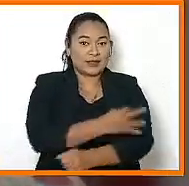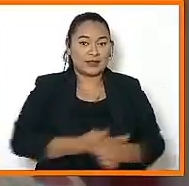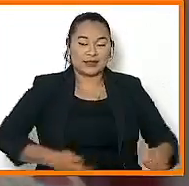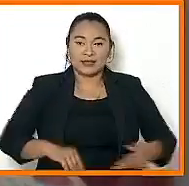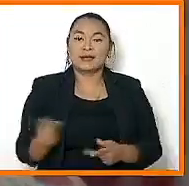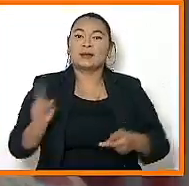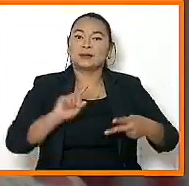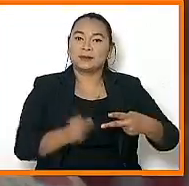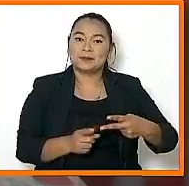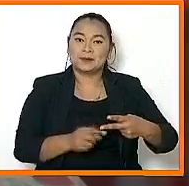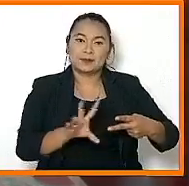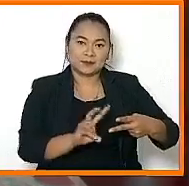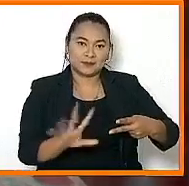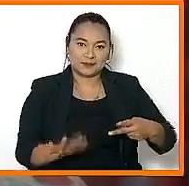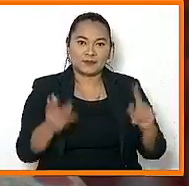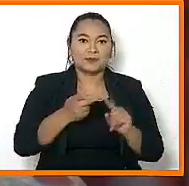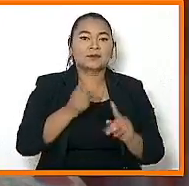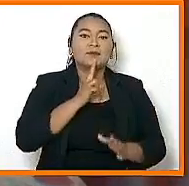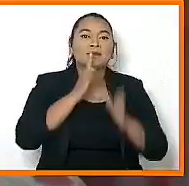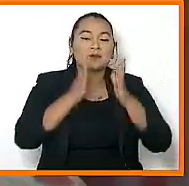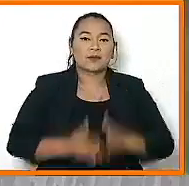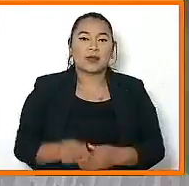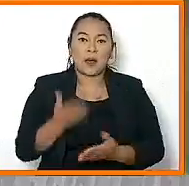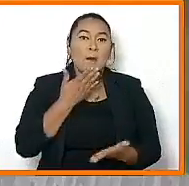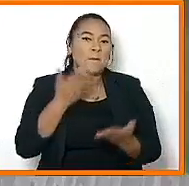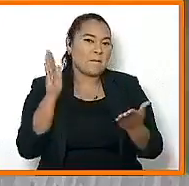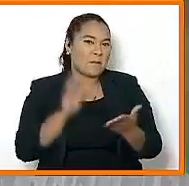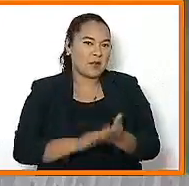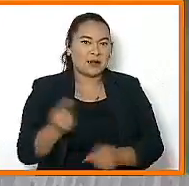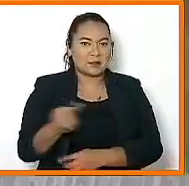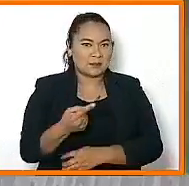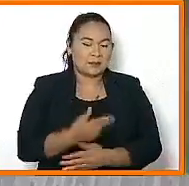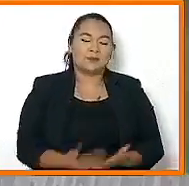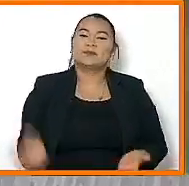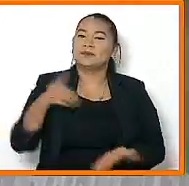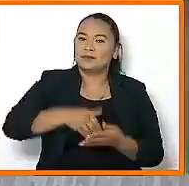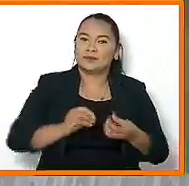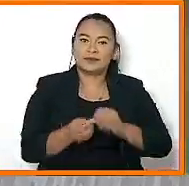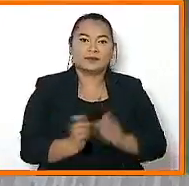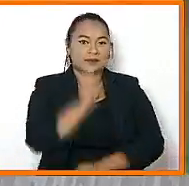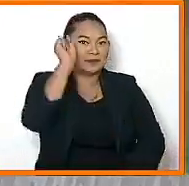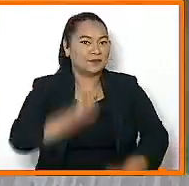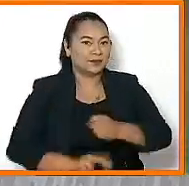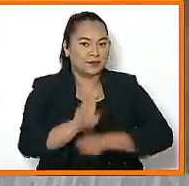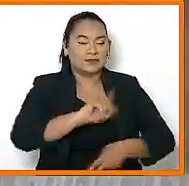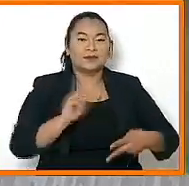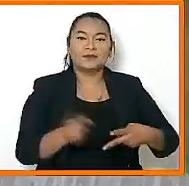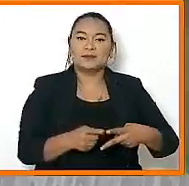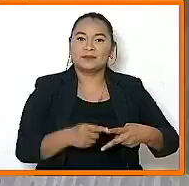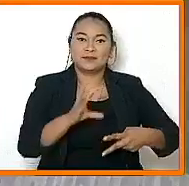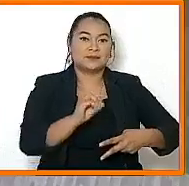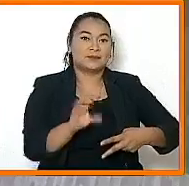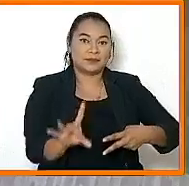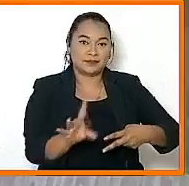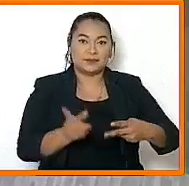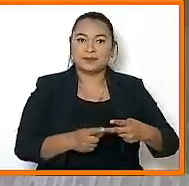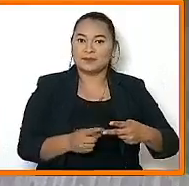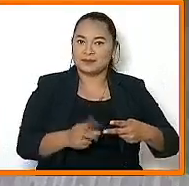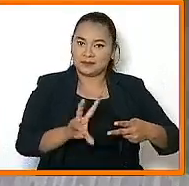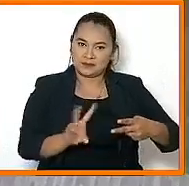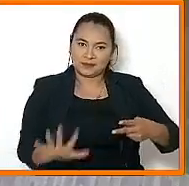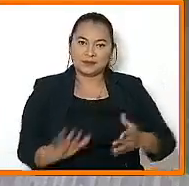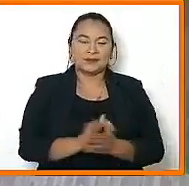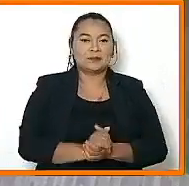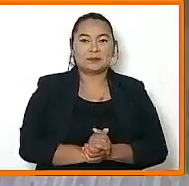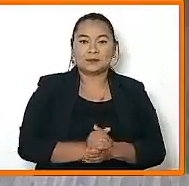el 75 con su catrachada Malía. Con mucho gusto te repito, posición 1, 08 y posición 2, 75. Ahora llegó el